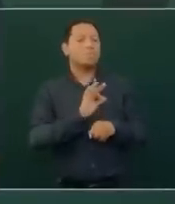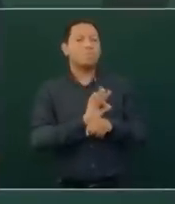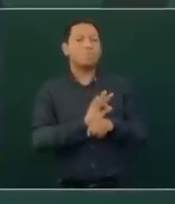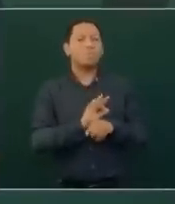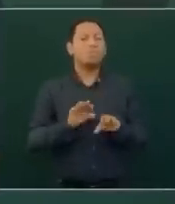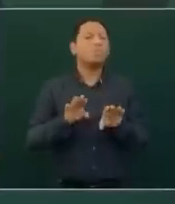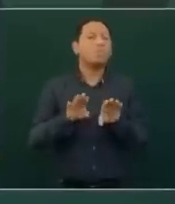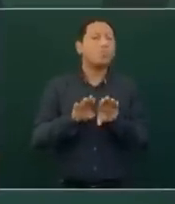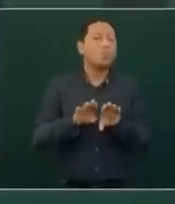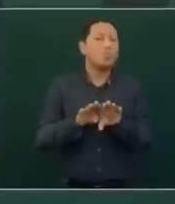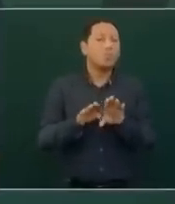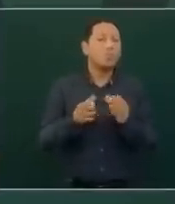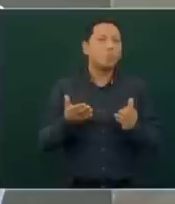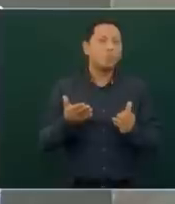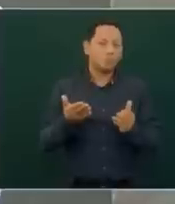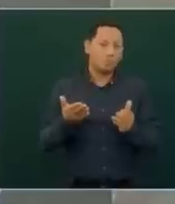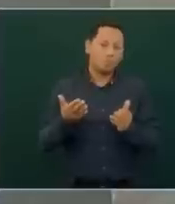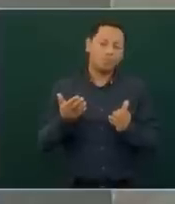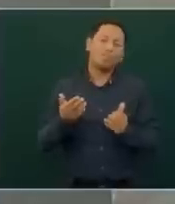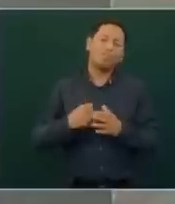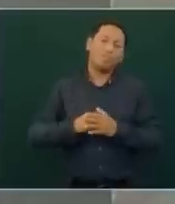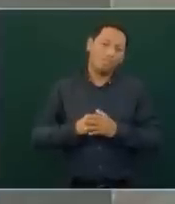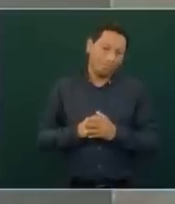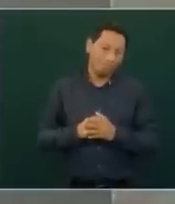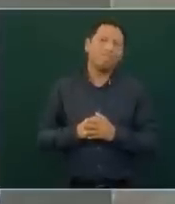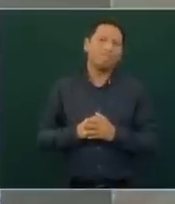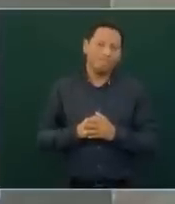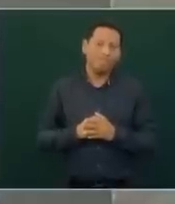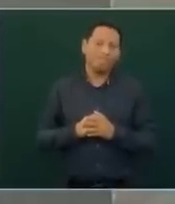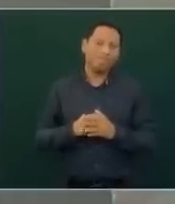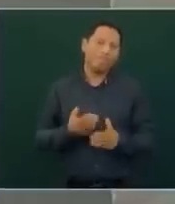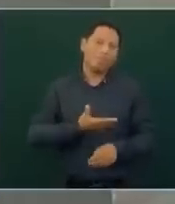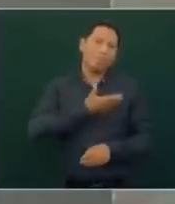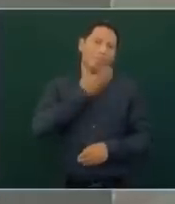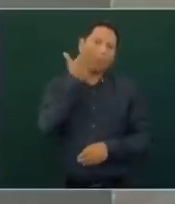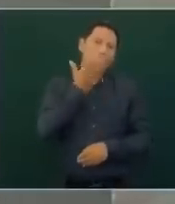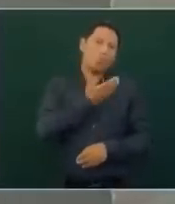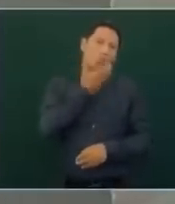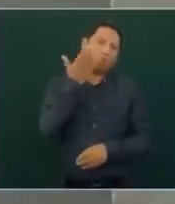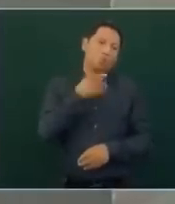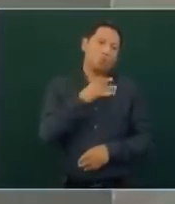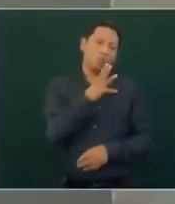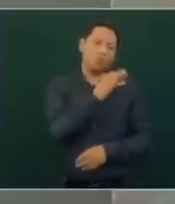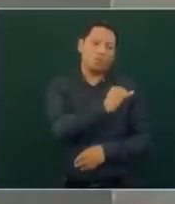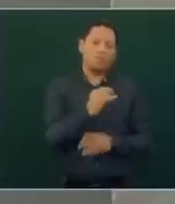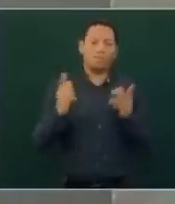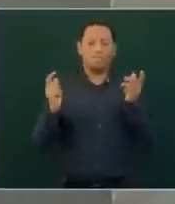en un supremo poder conservador.